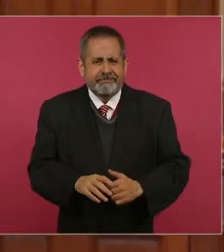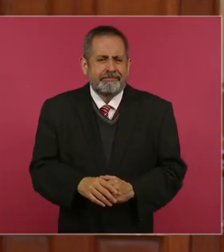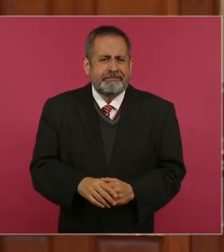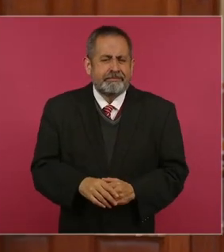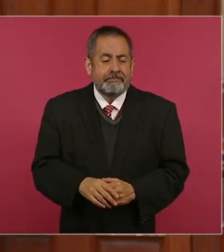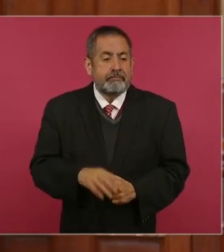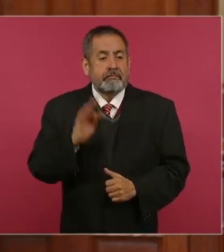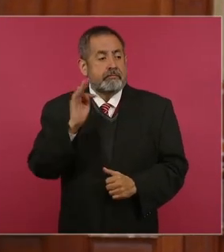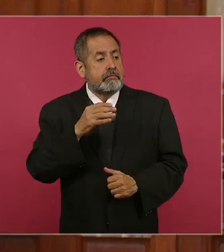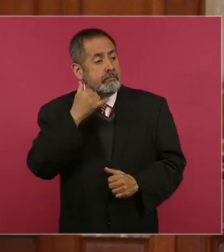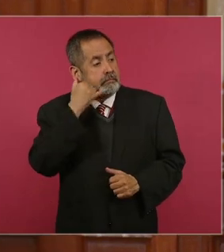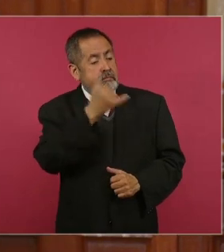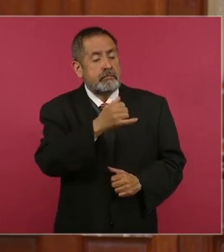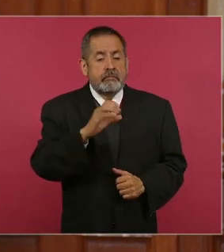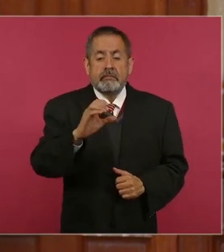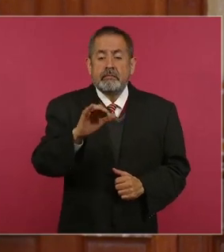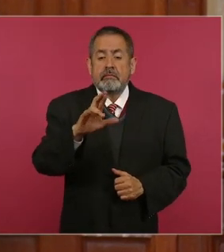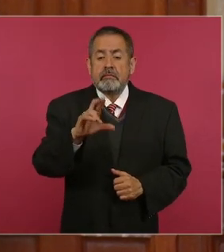Le dijera a Ciro,